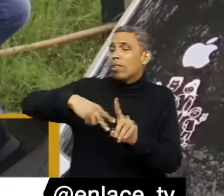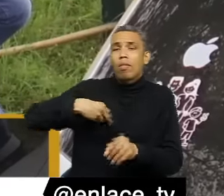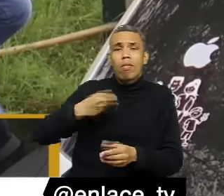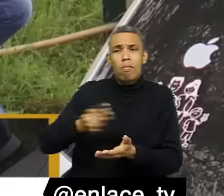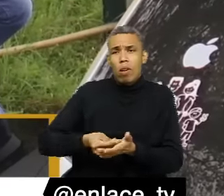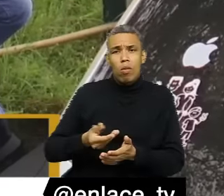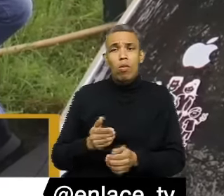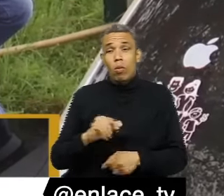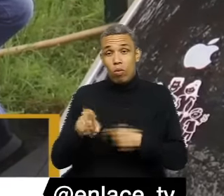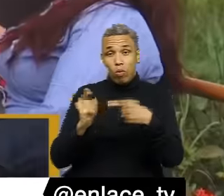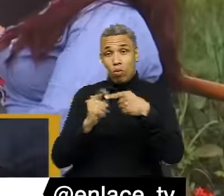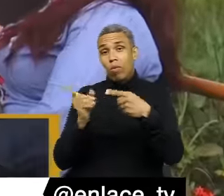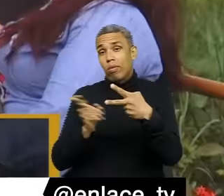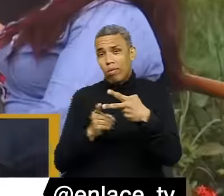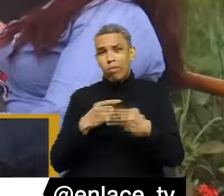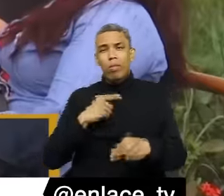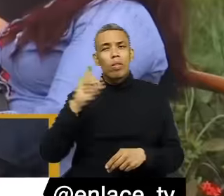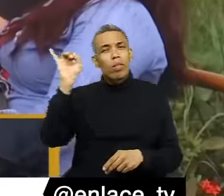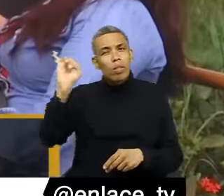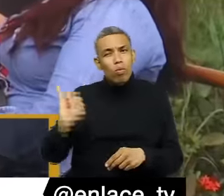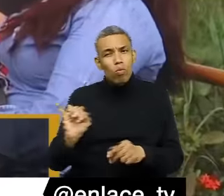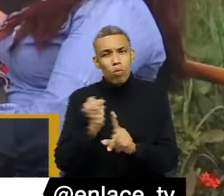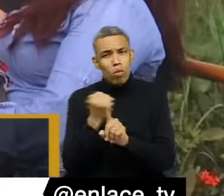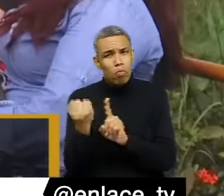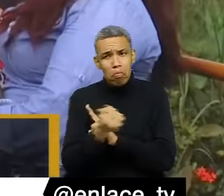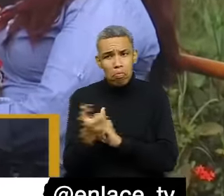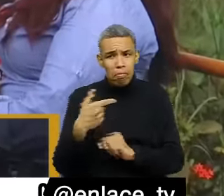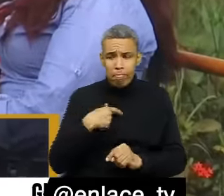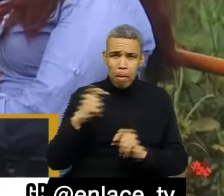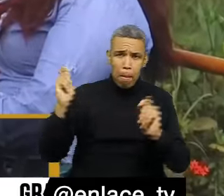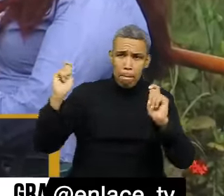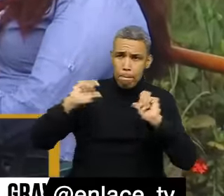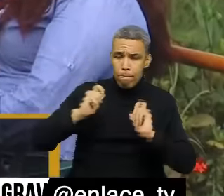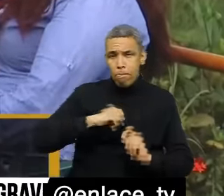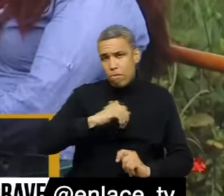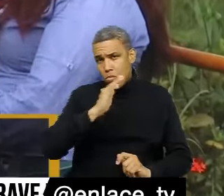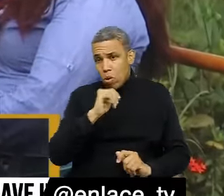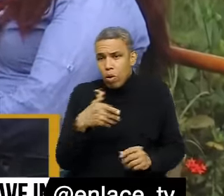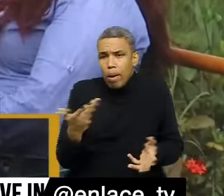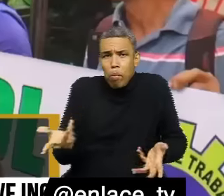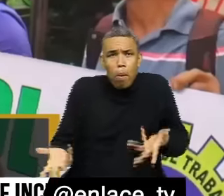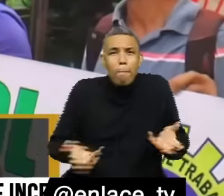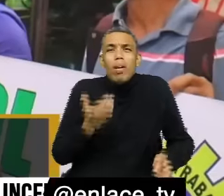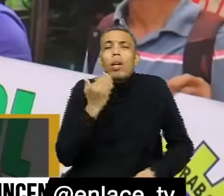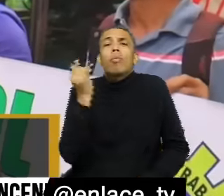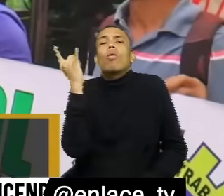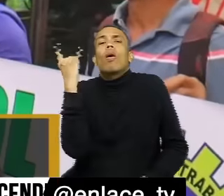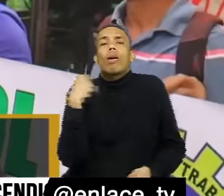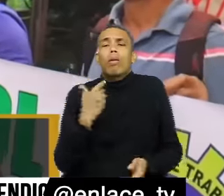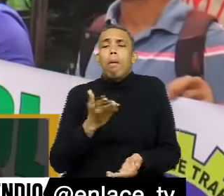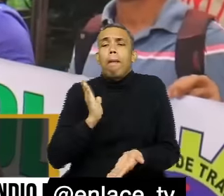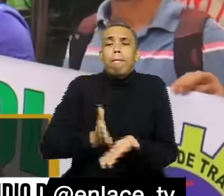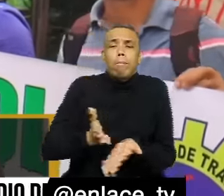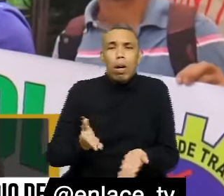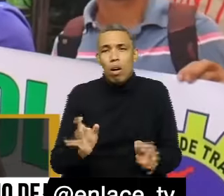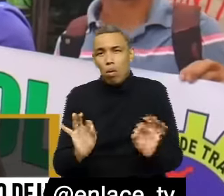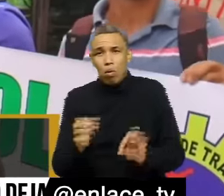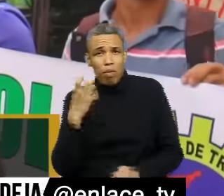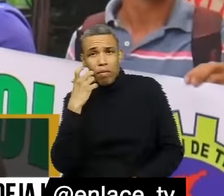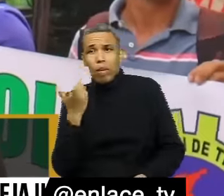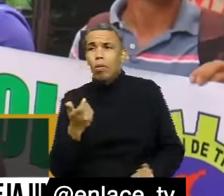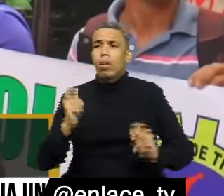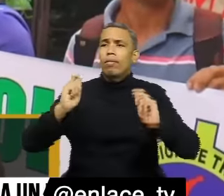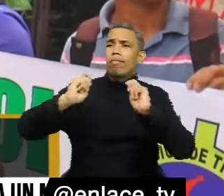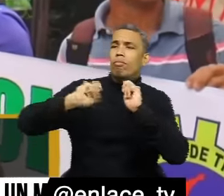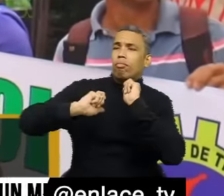social, por cuanto nos hallamos desprotegidos, no solamente como trabajadores, sino el núcleo